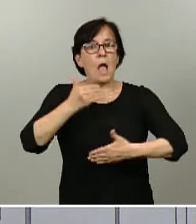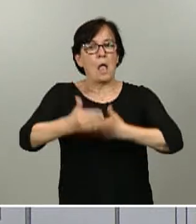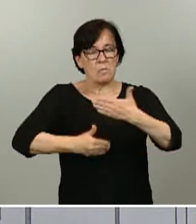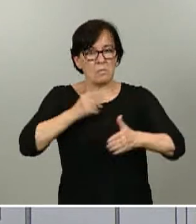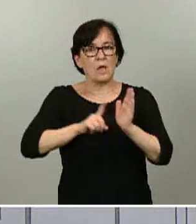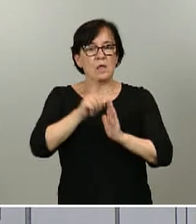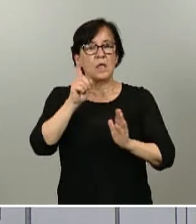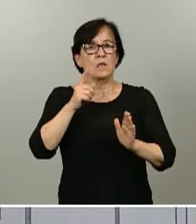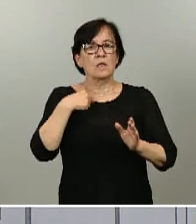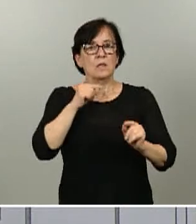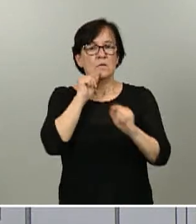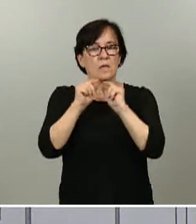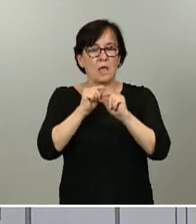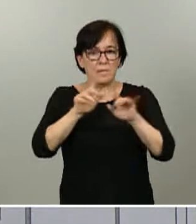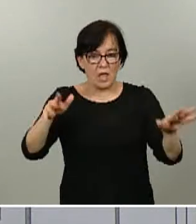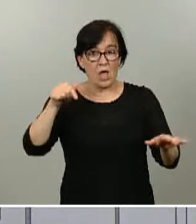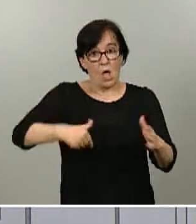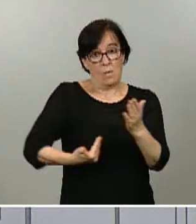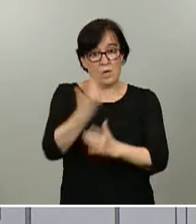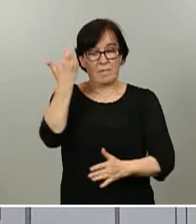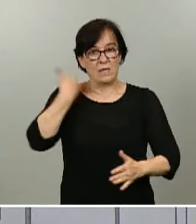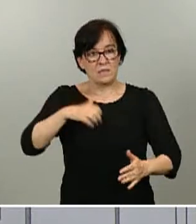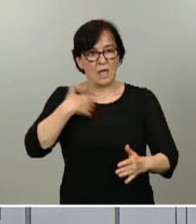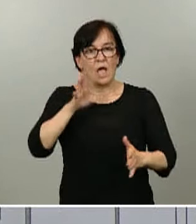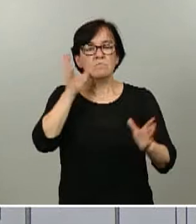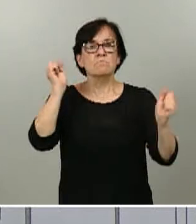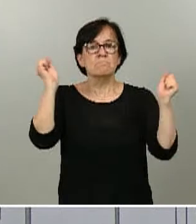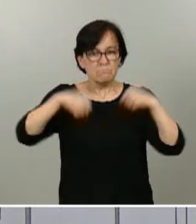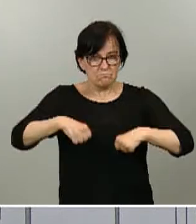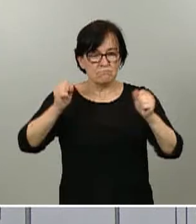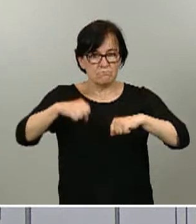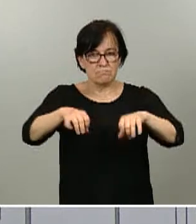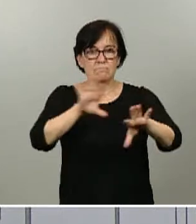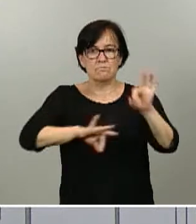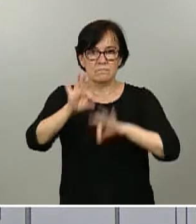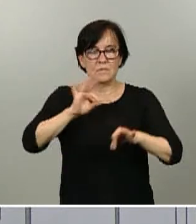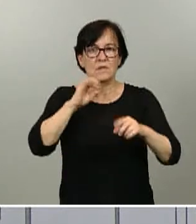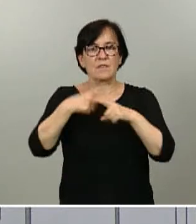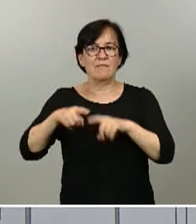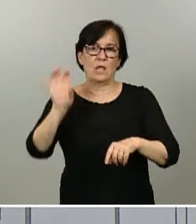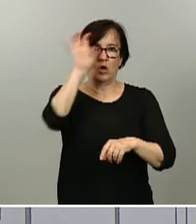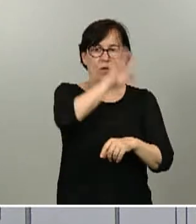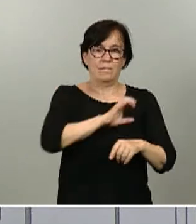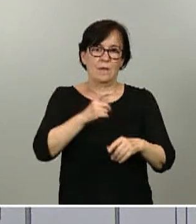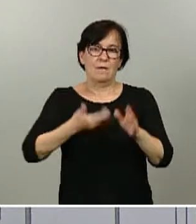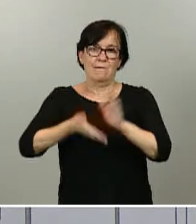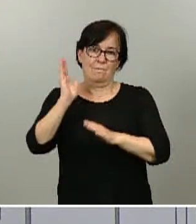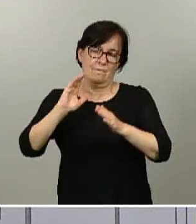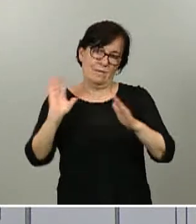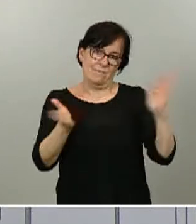Ya han visto esta mañana que ha habido ya nuevas decisiones sobre las diferentes comunidades que van pasando a las diferentes fases de